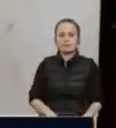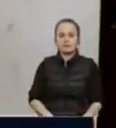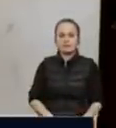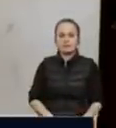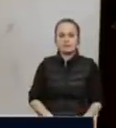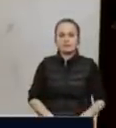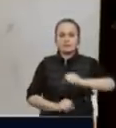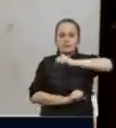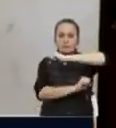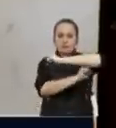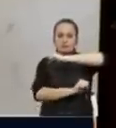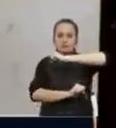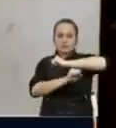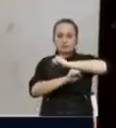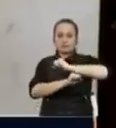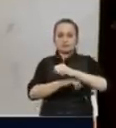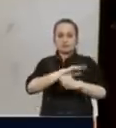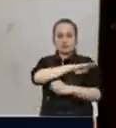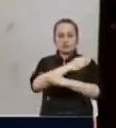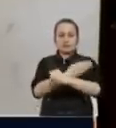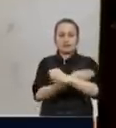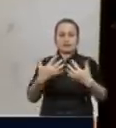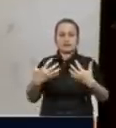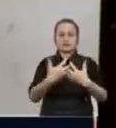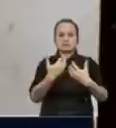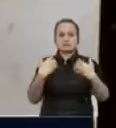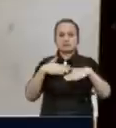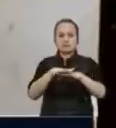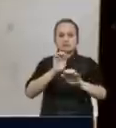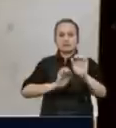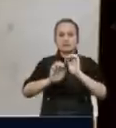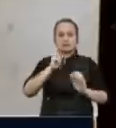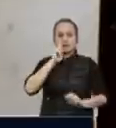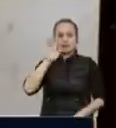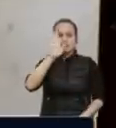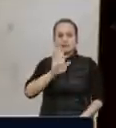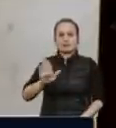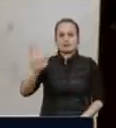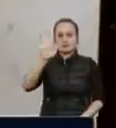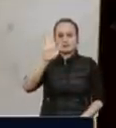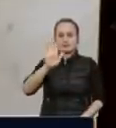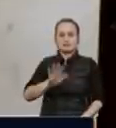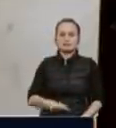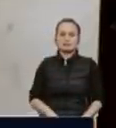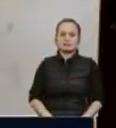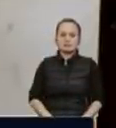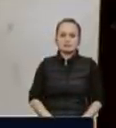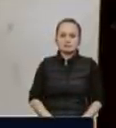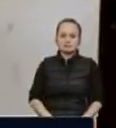El fortalecimiento de las capacidades para el Sistema Integral de Defensa Nacional.